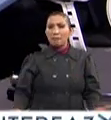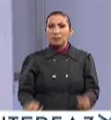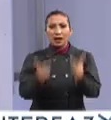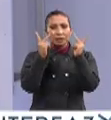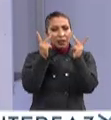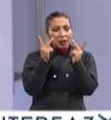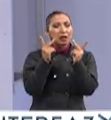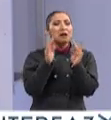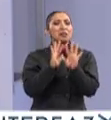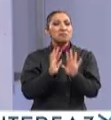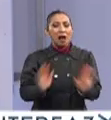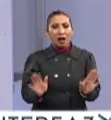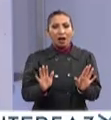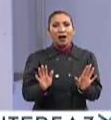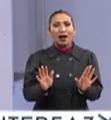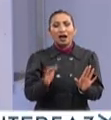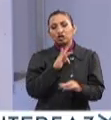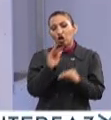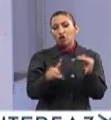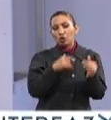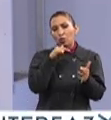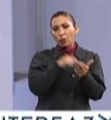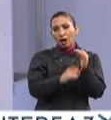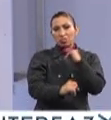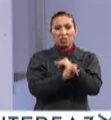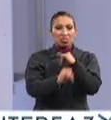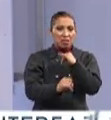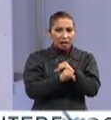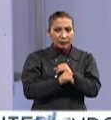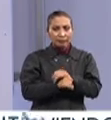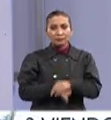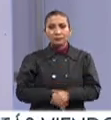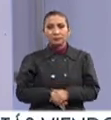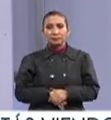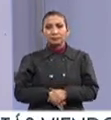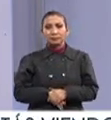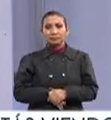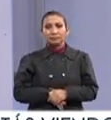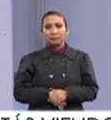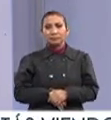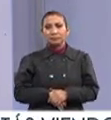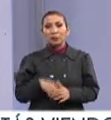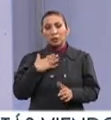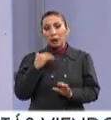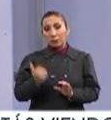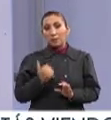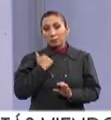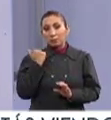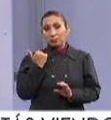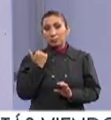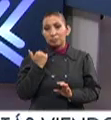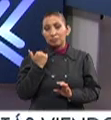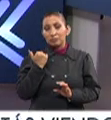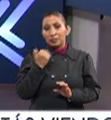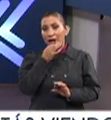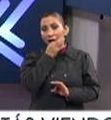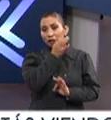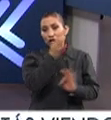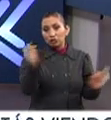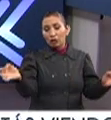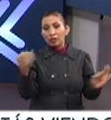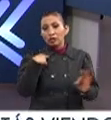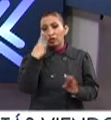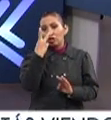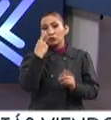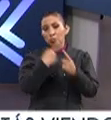venta en todas las plataformas. Y bueno, aprovechar a anunciar la